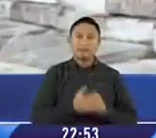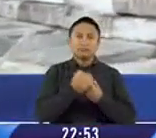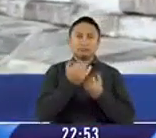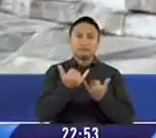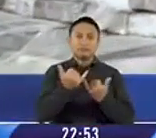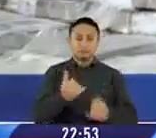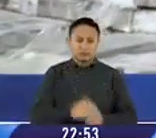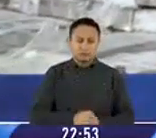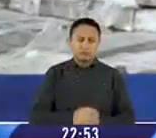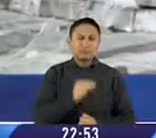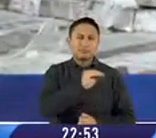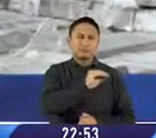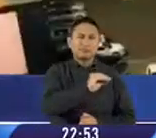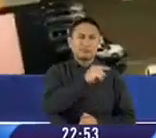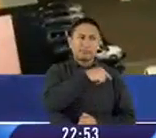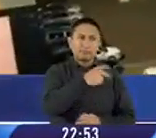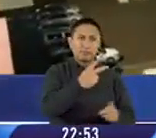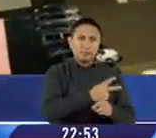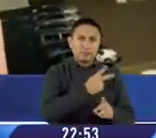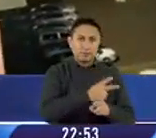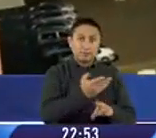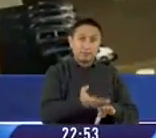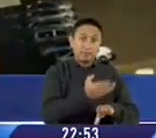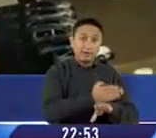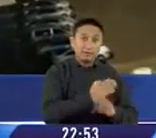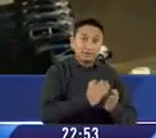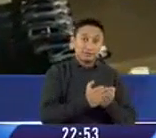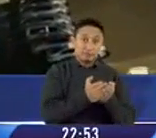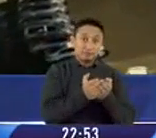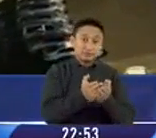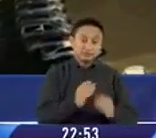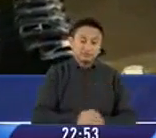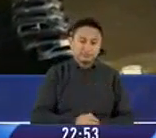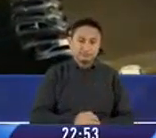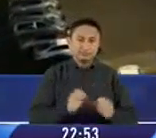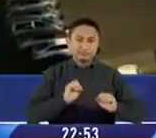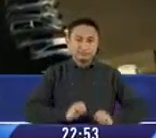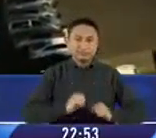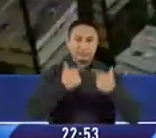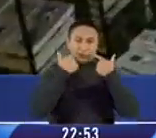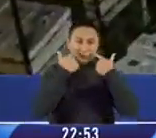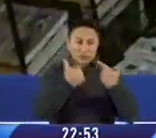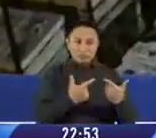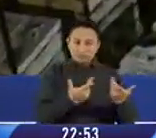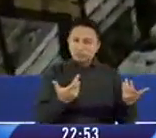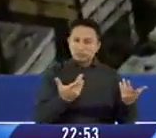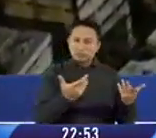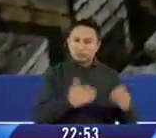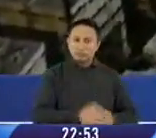recibió una alerta sobre el cargamento previo a su arribo al puerto, por lo que dio seguimiento a la ruta del contenedor.